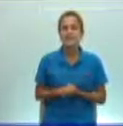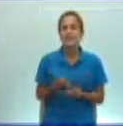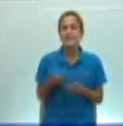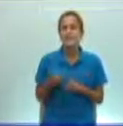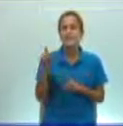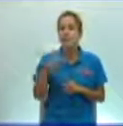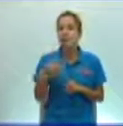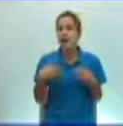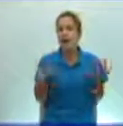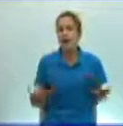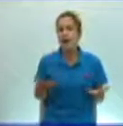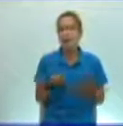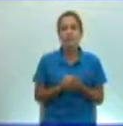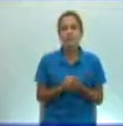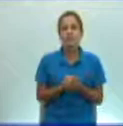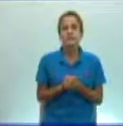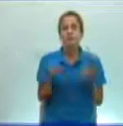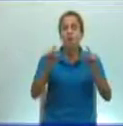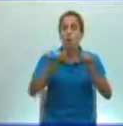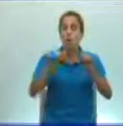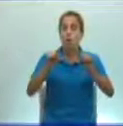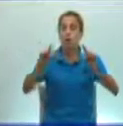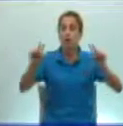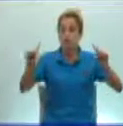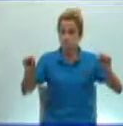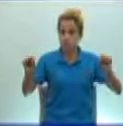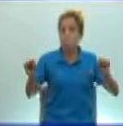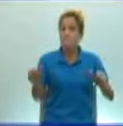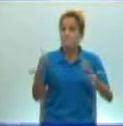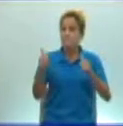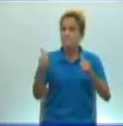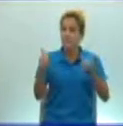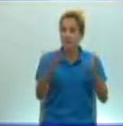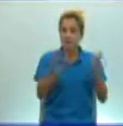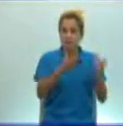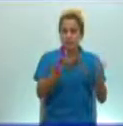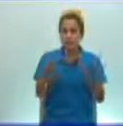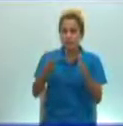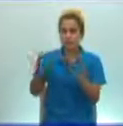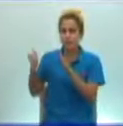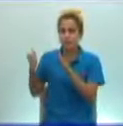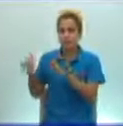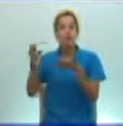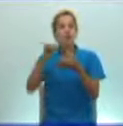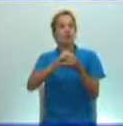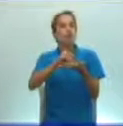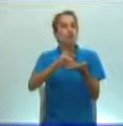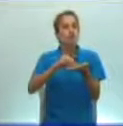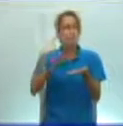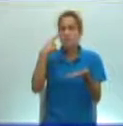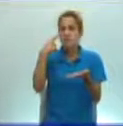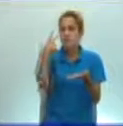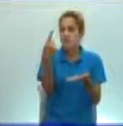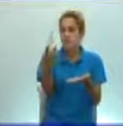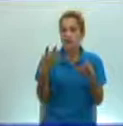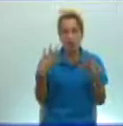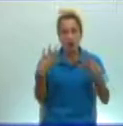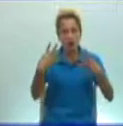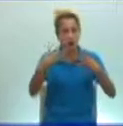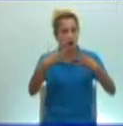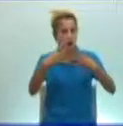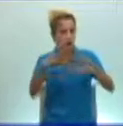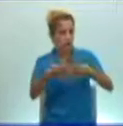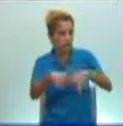tener en cuenta que la oración debe estar bien estructurada, donde se evidencie la concordancia entre